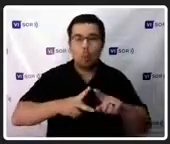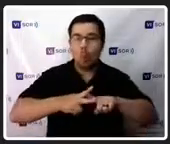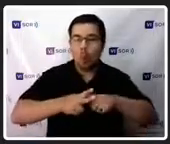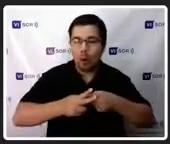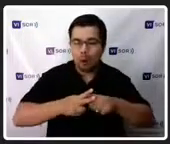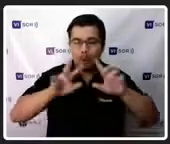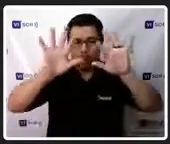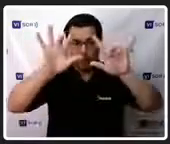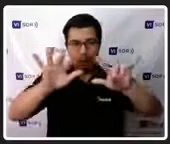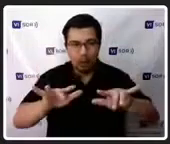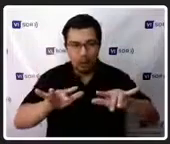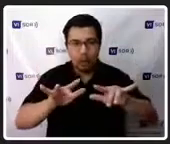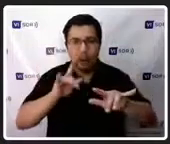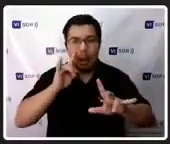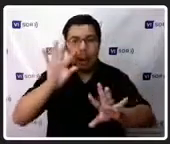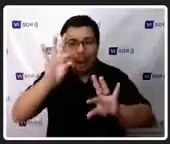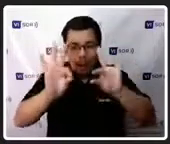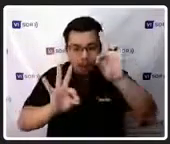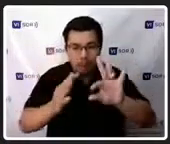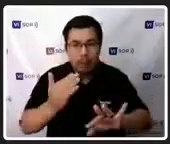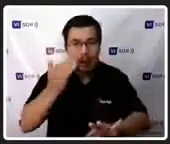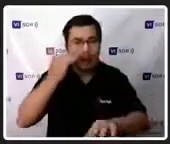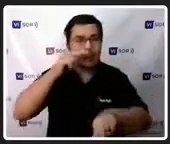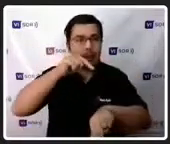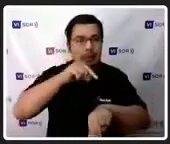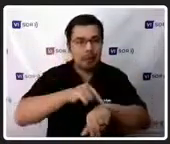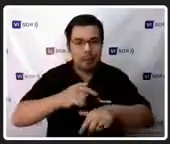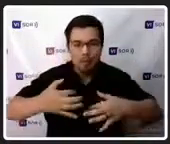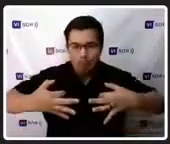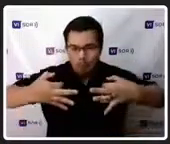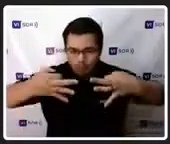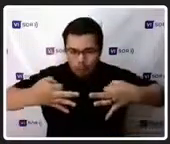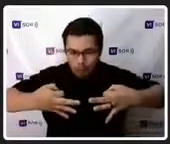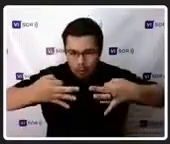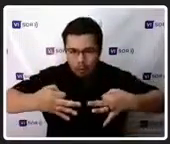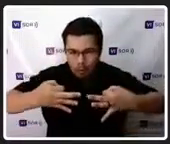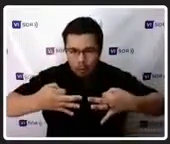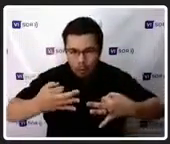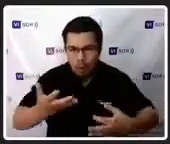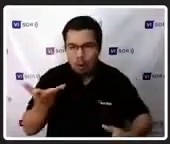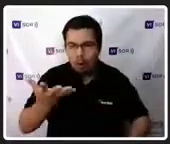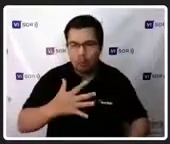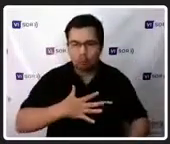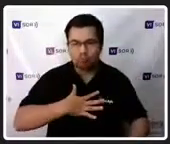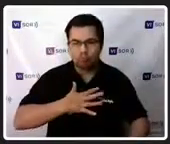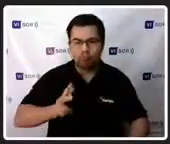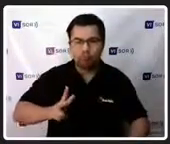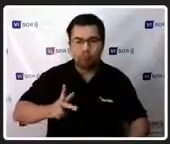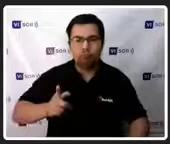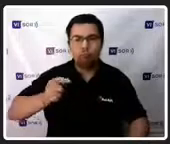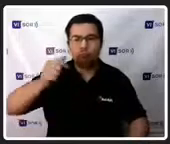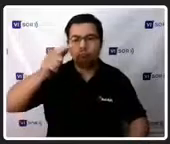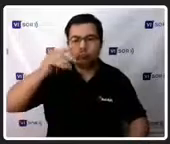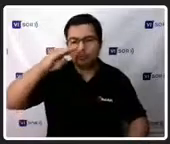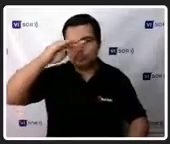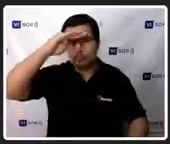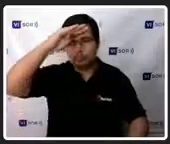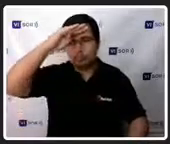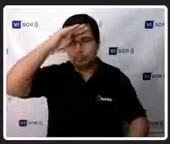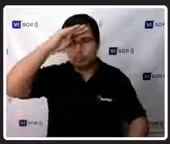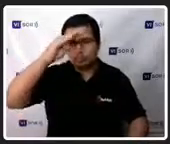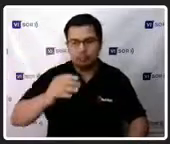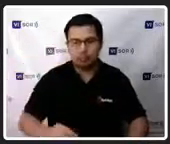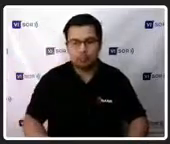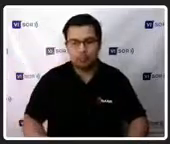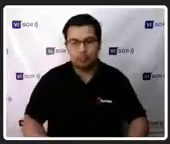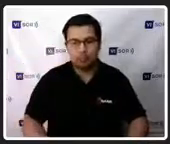el cliente se siente en el momento de experiencia. Nosotros medimos la sensibilidad, medimos la emoción, la llevamos número. Trabajamos con un algoritmo, que es un sistema que no